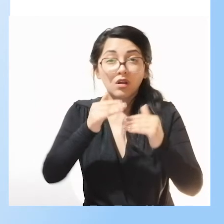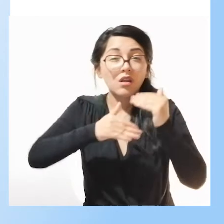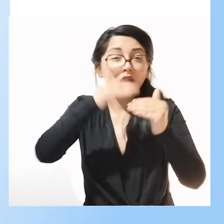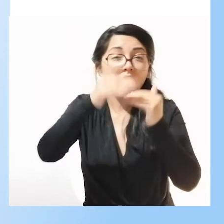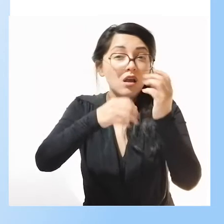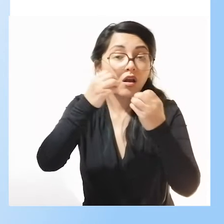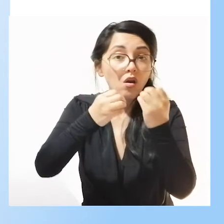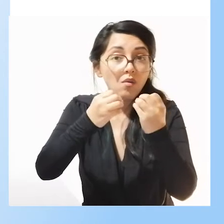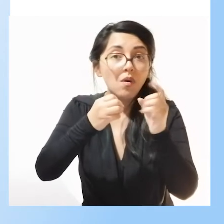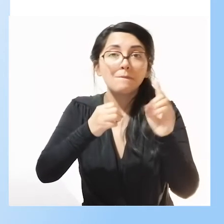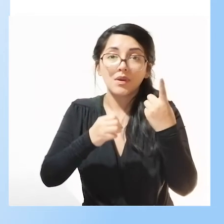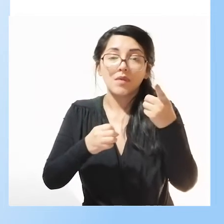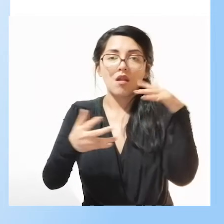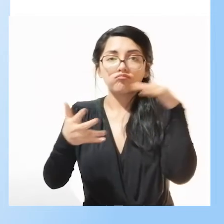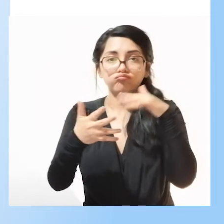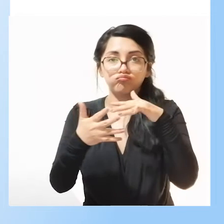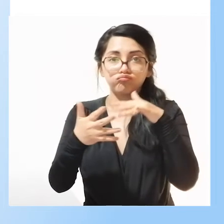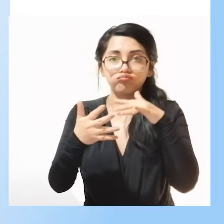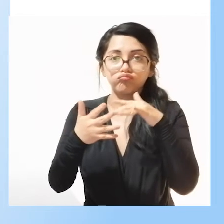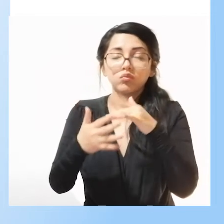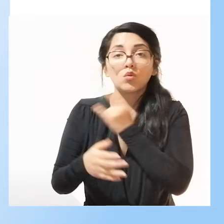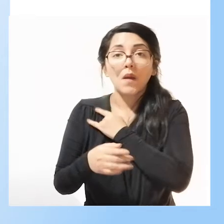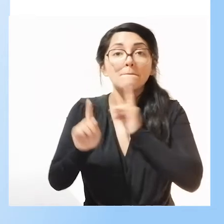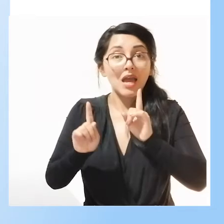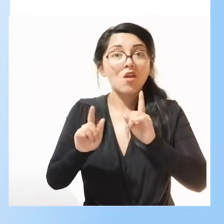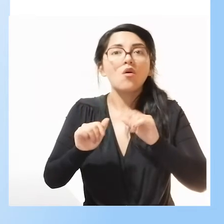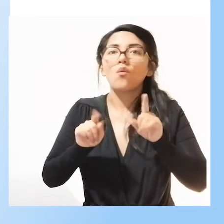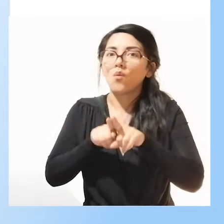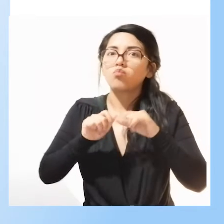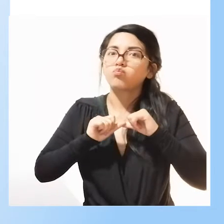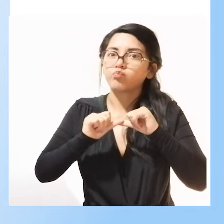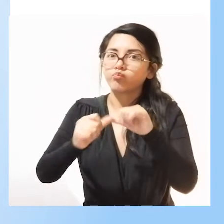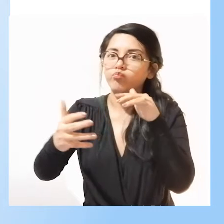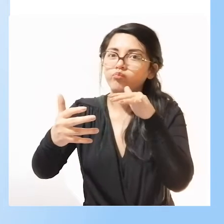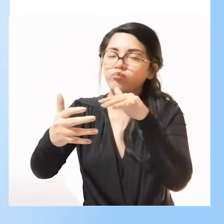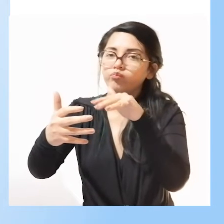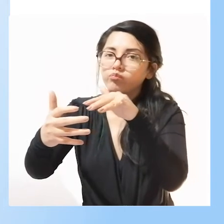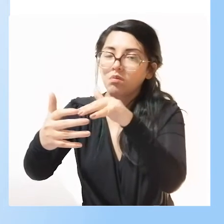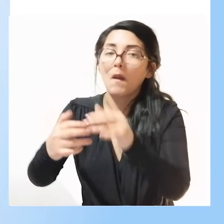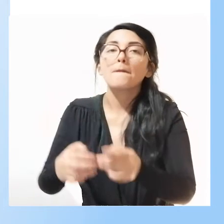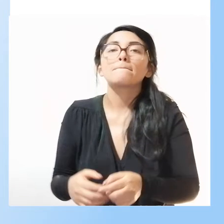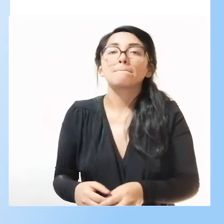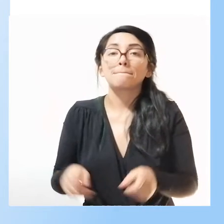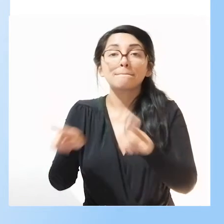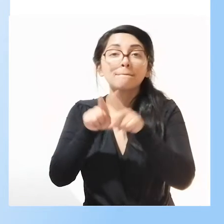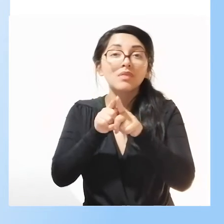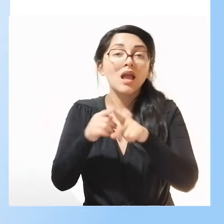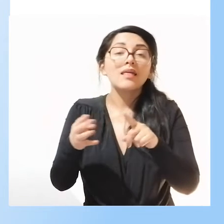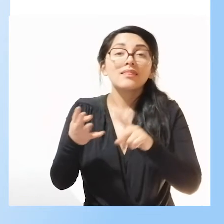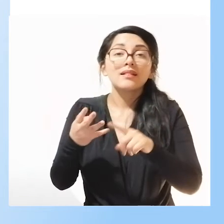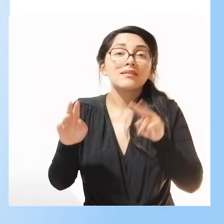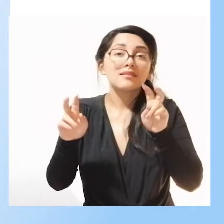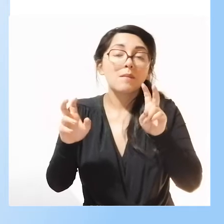de la formación básica, especializada y continuada. Y luego la dimensión de salud también la tenemos que aplicar, es